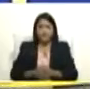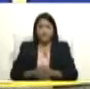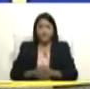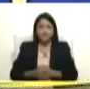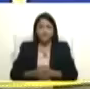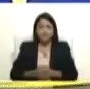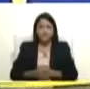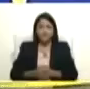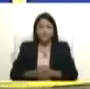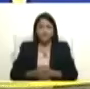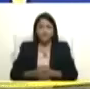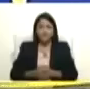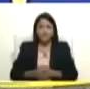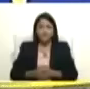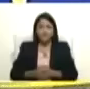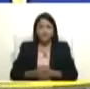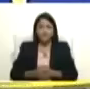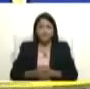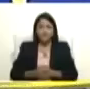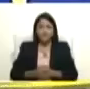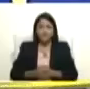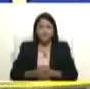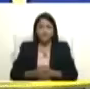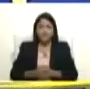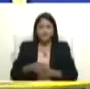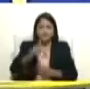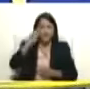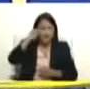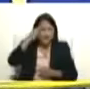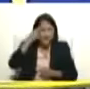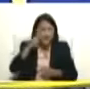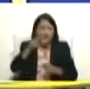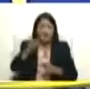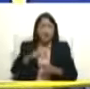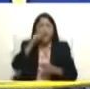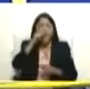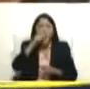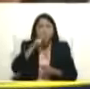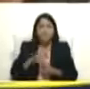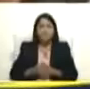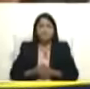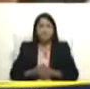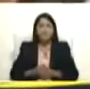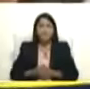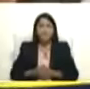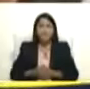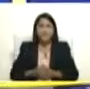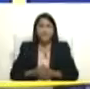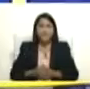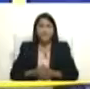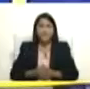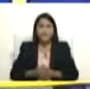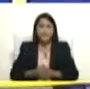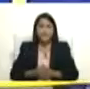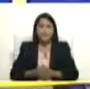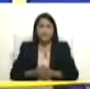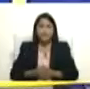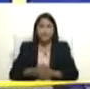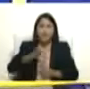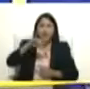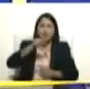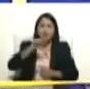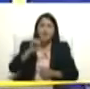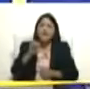Quien lo conoció aquí debe recordarlo. José Félix Rivas lo reconoció, lo conoció, perdón, el ministro de